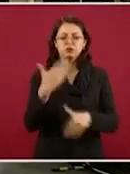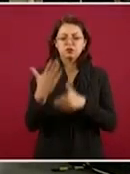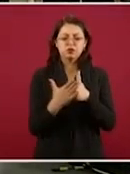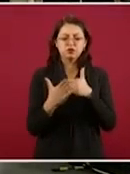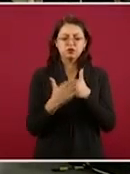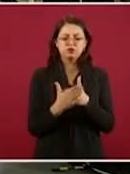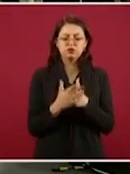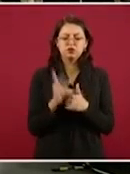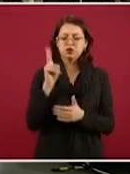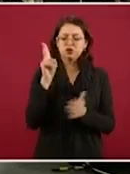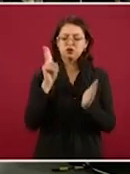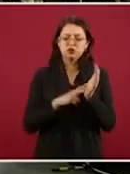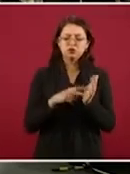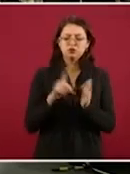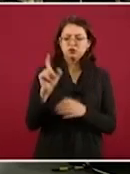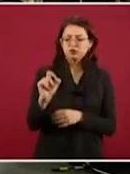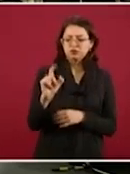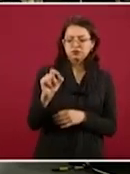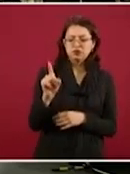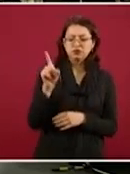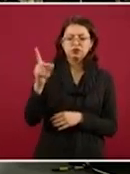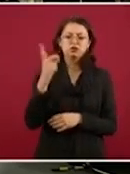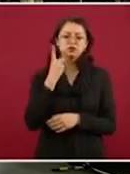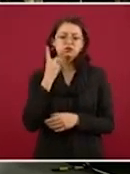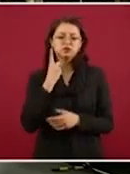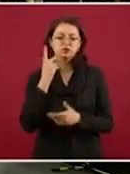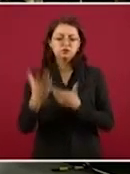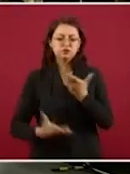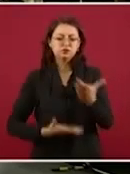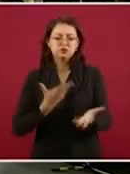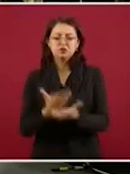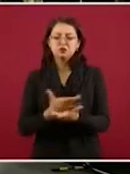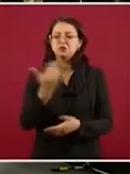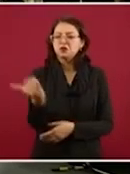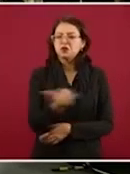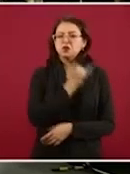hicieron los diputados, la cual pues fue considerada como un error?